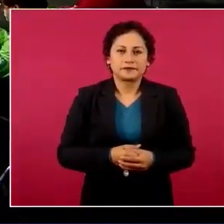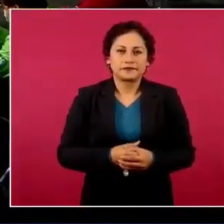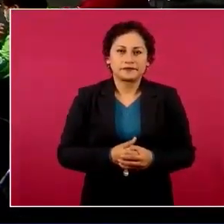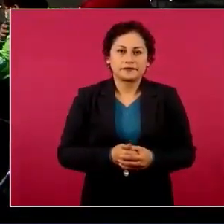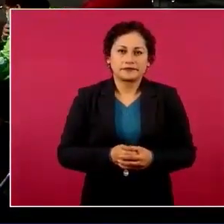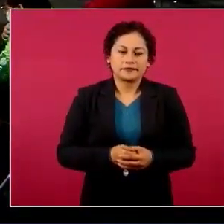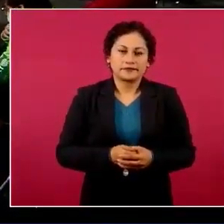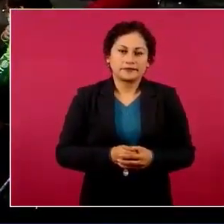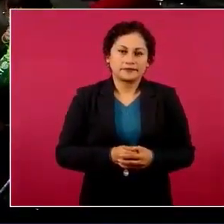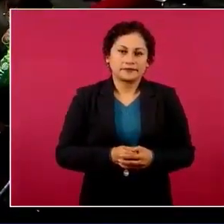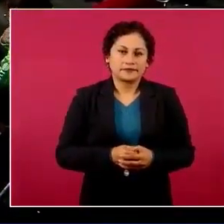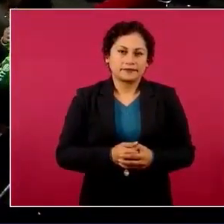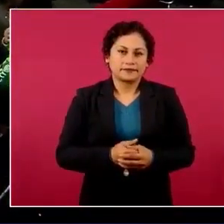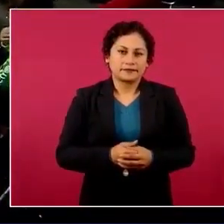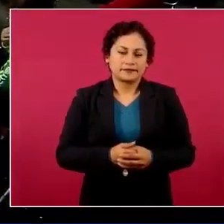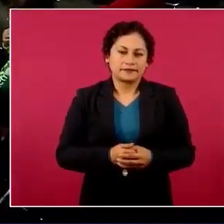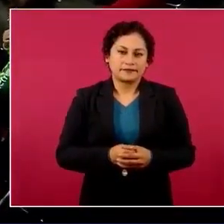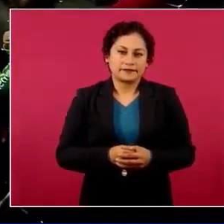a